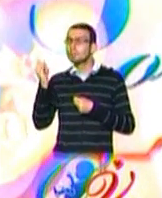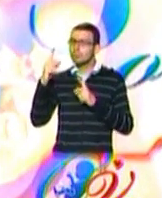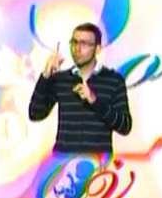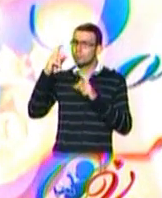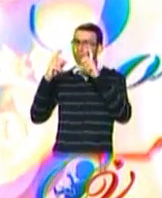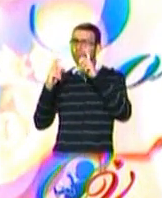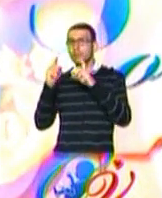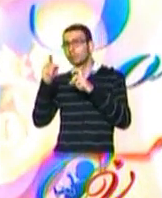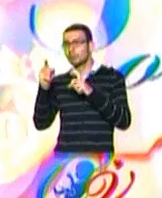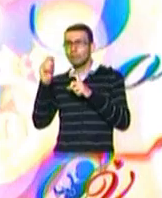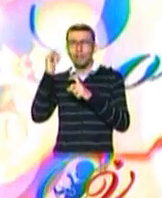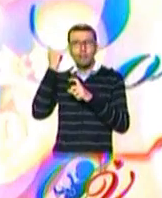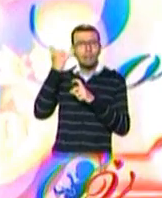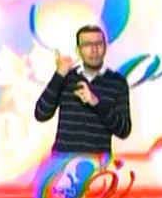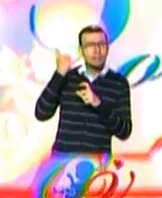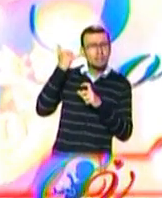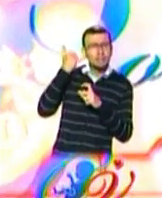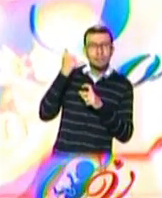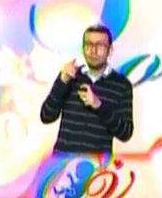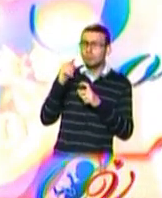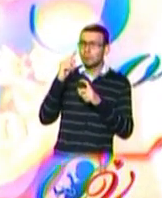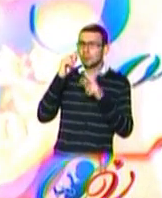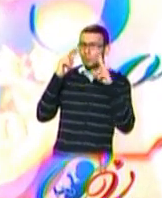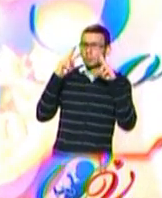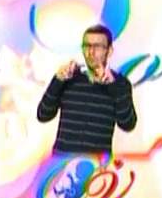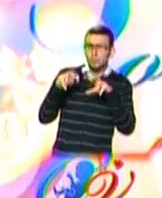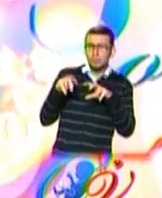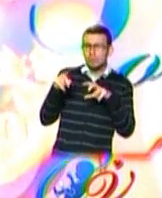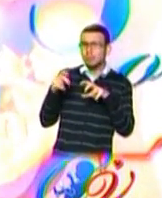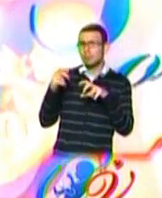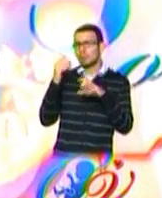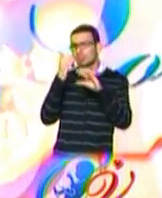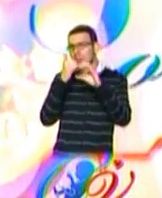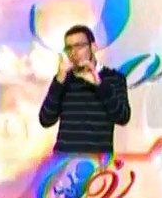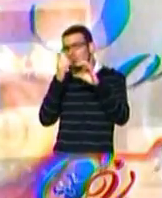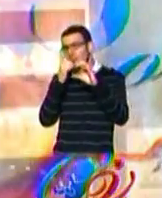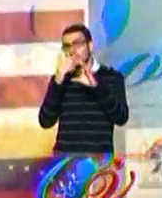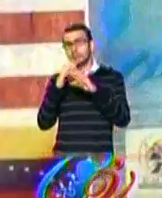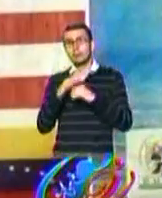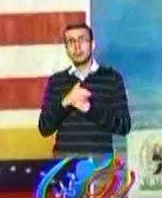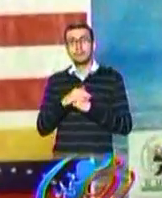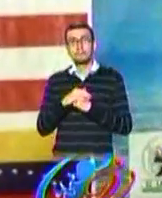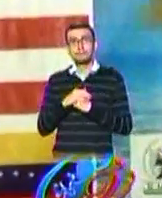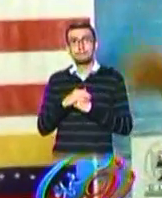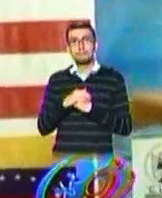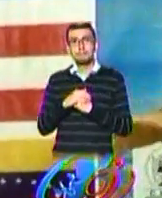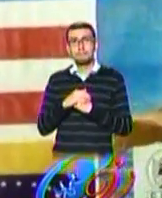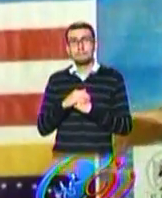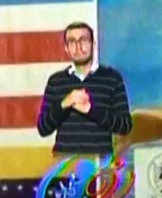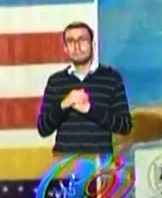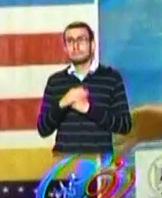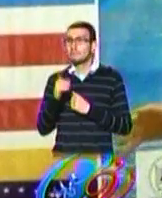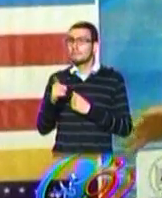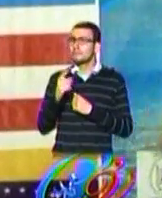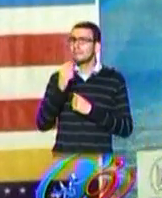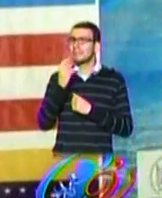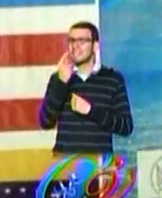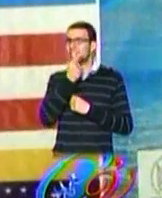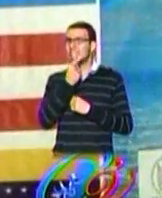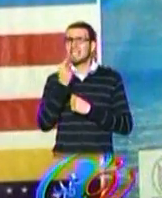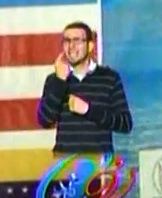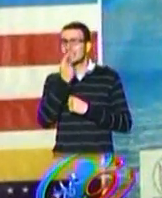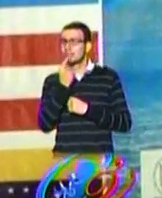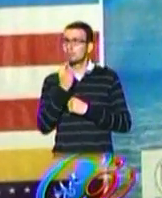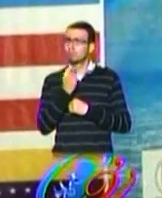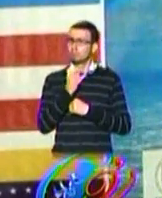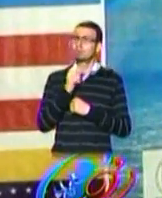encontramos a nivel de la boca, ¿me colaboras con la imagen, por favor? ¿Me colaboras con la imagen de la boca? Entonces llamé a los odontólogos, llamé a